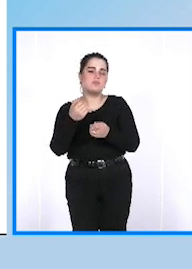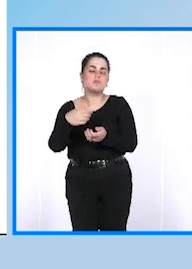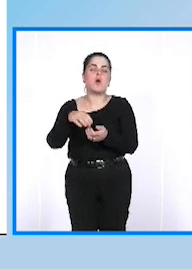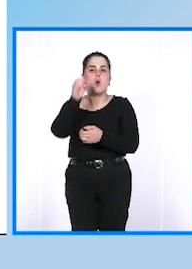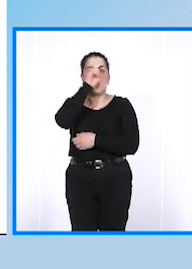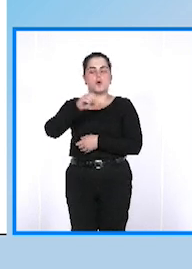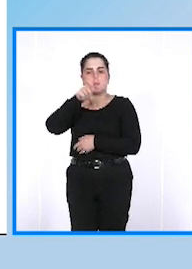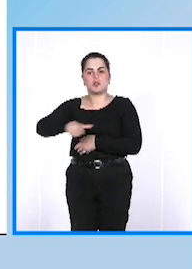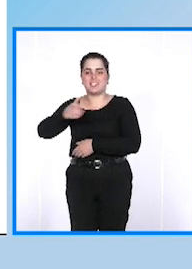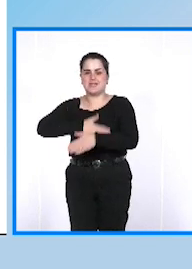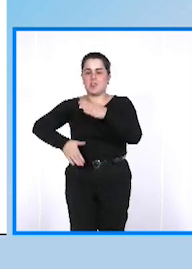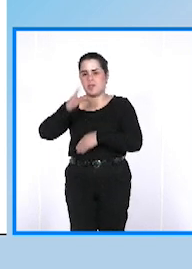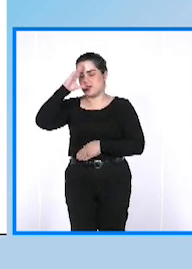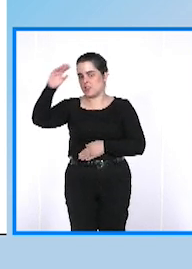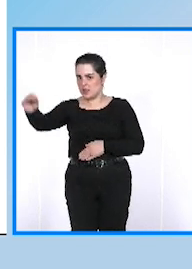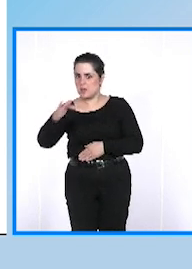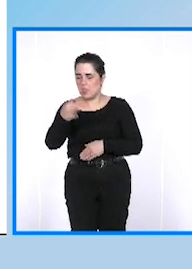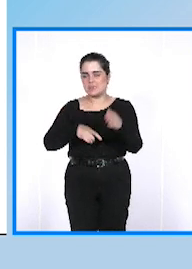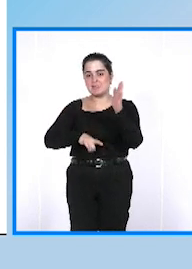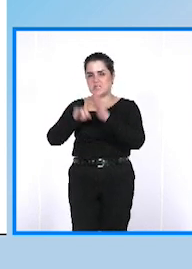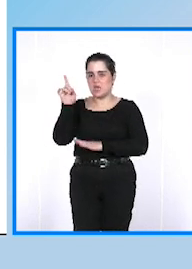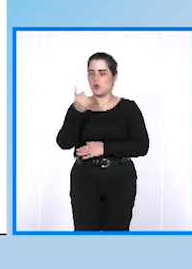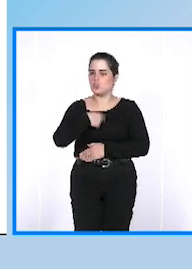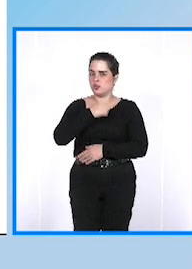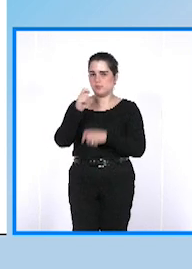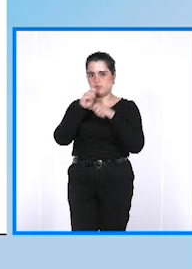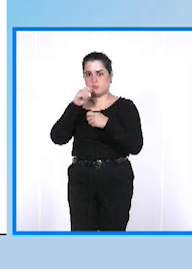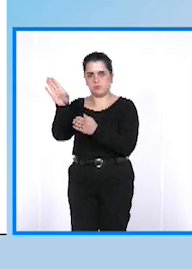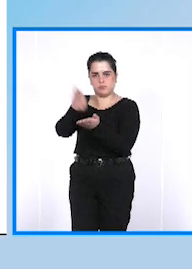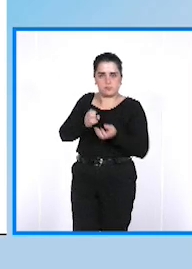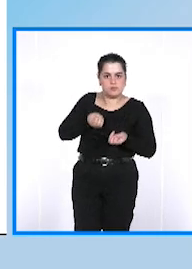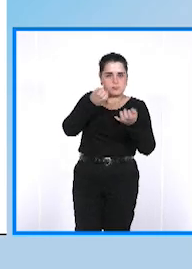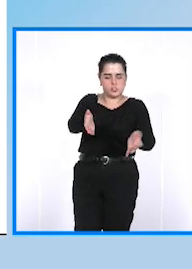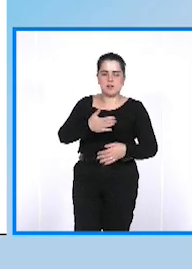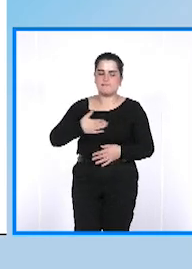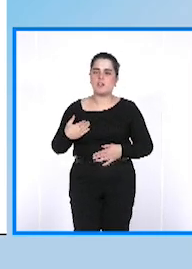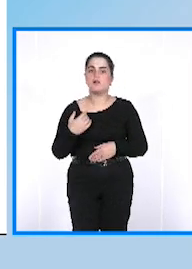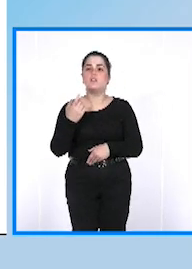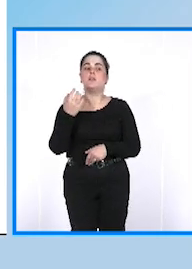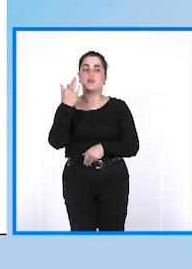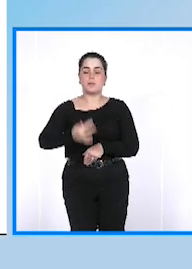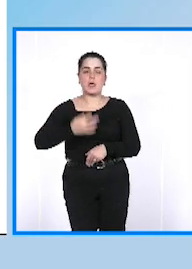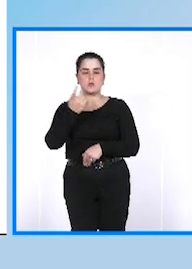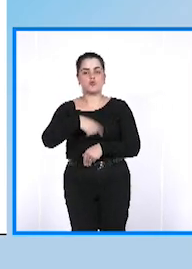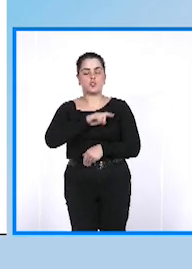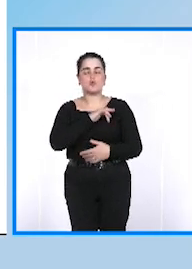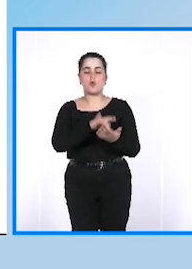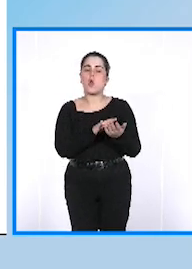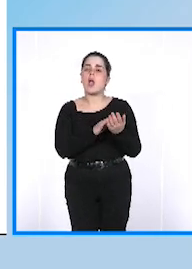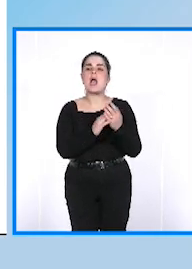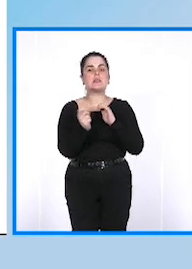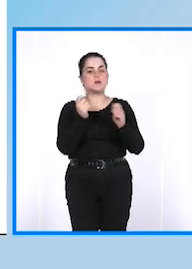casi 100 personas con discapacidad intelectual y el desarrollo a las que hemos entrevistado no y cuando las entrevistamos nos